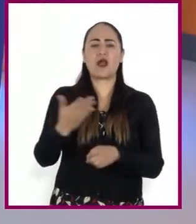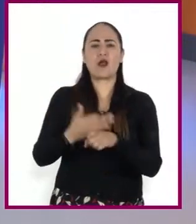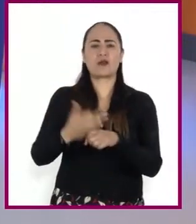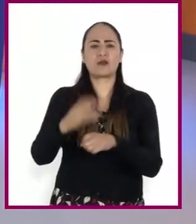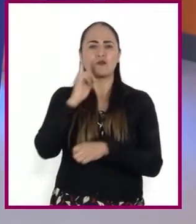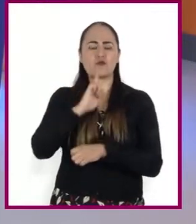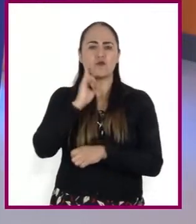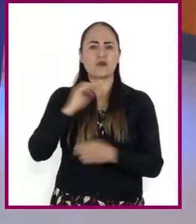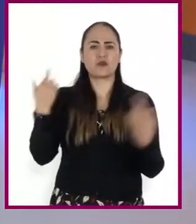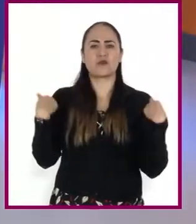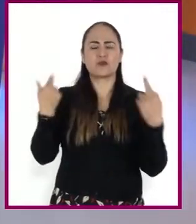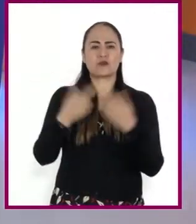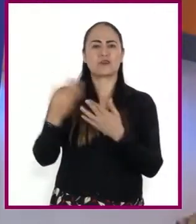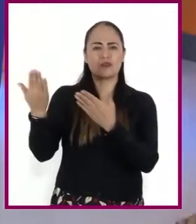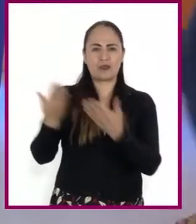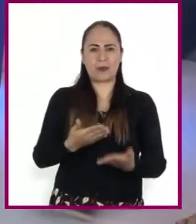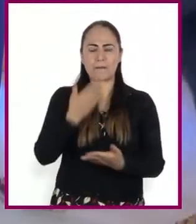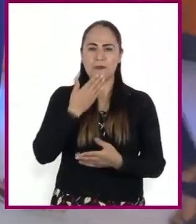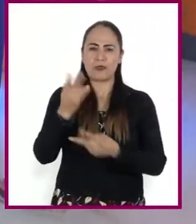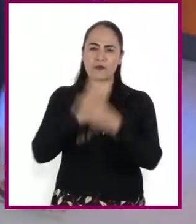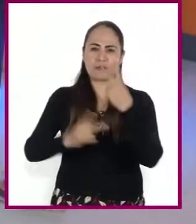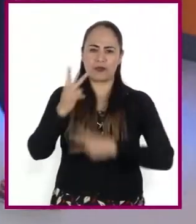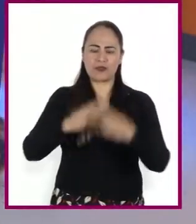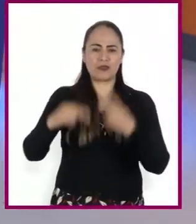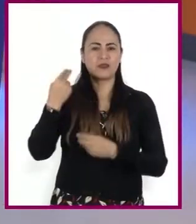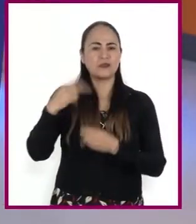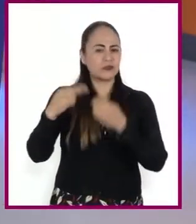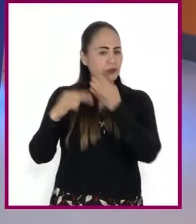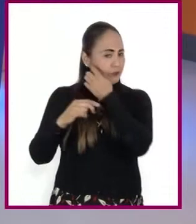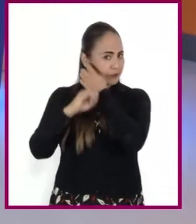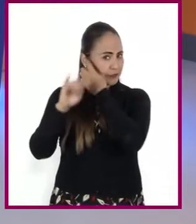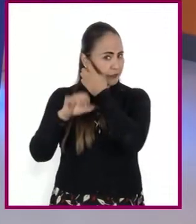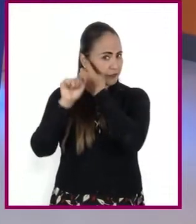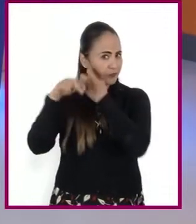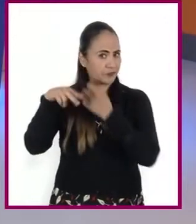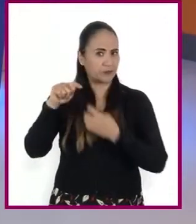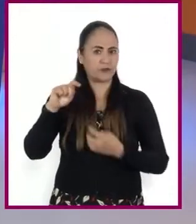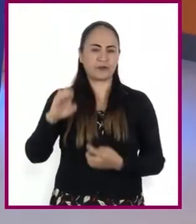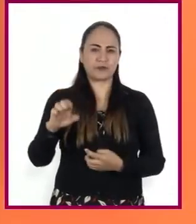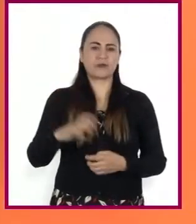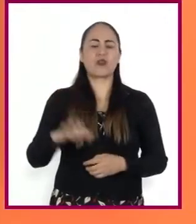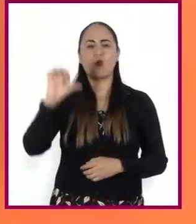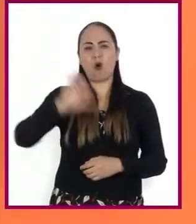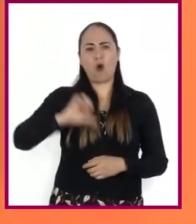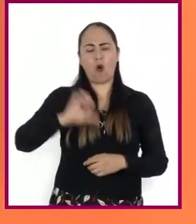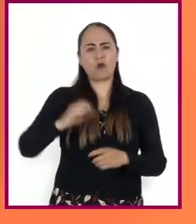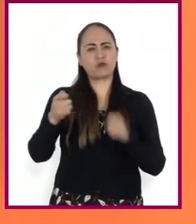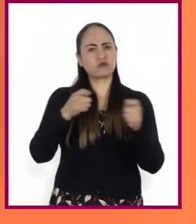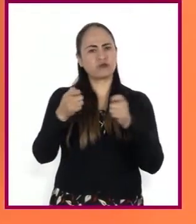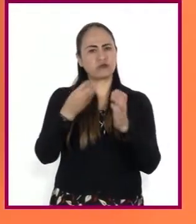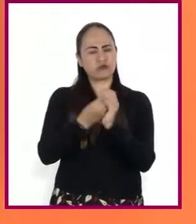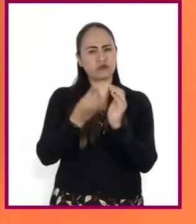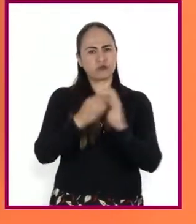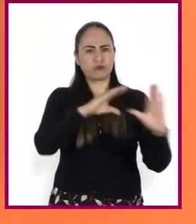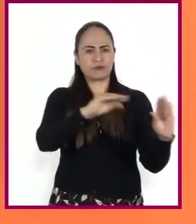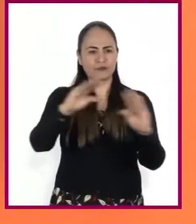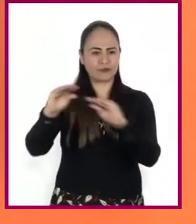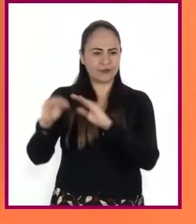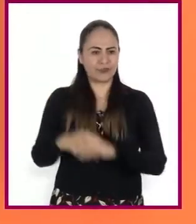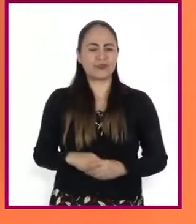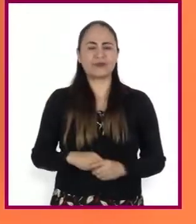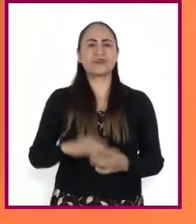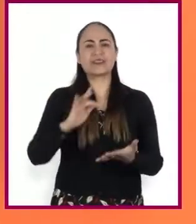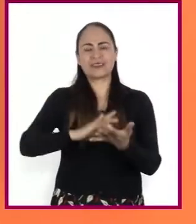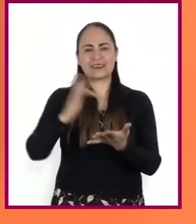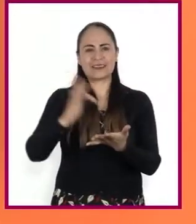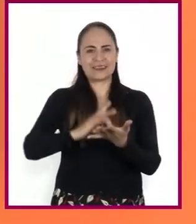profesora Janet Mendoza Romero, quien se encargará de guiar la sesión del día de hoy. Gracias, Leslie. Eres